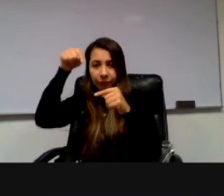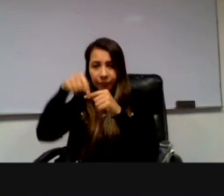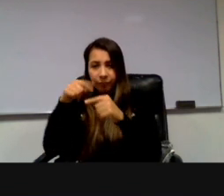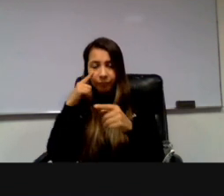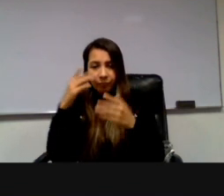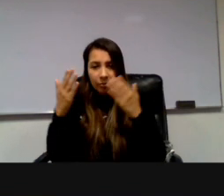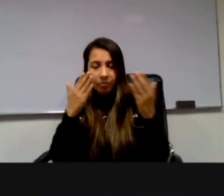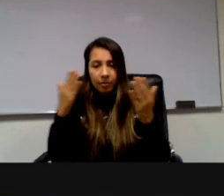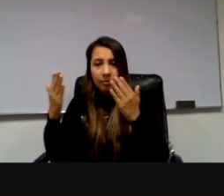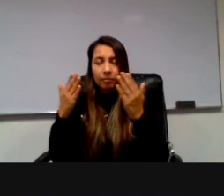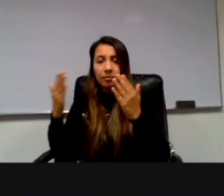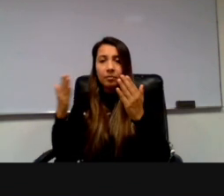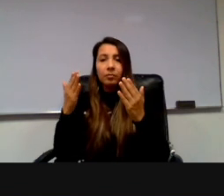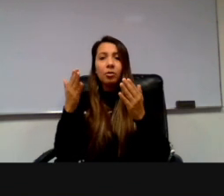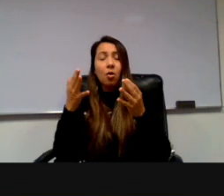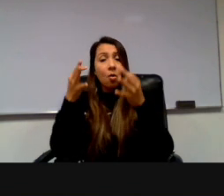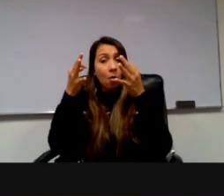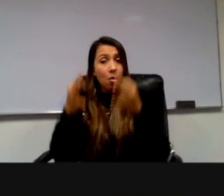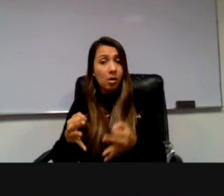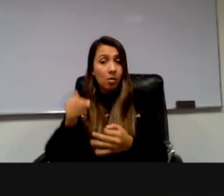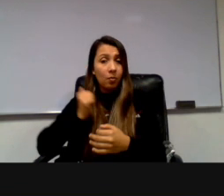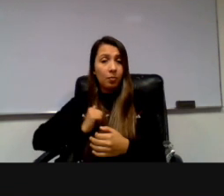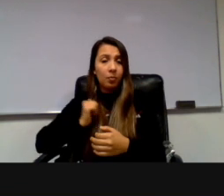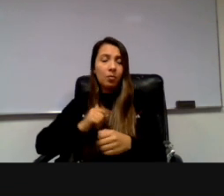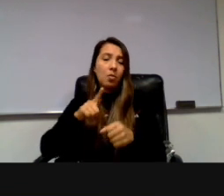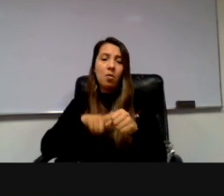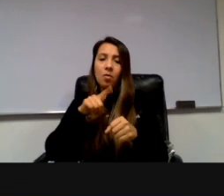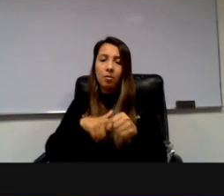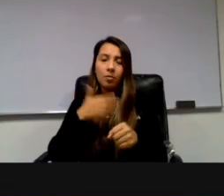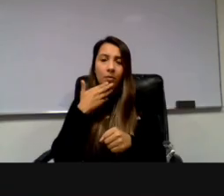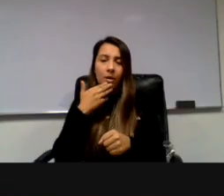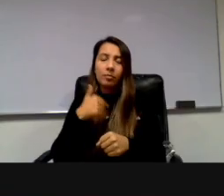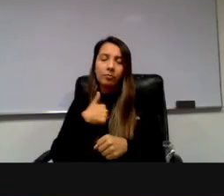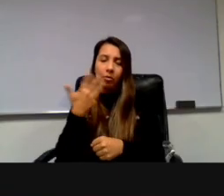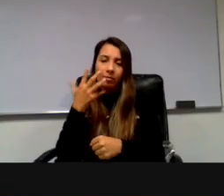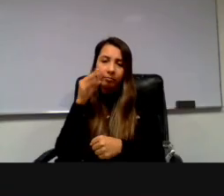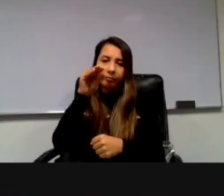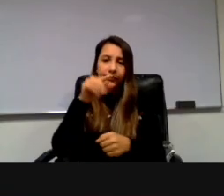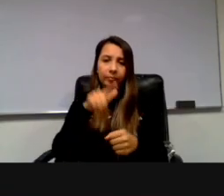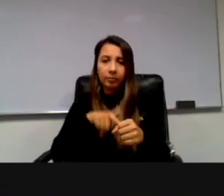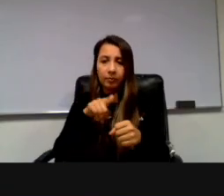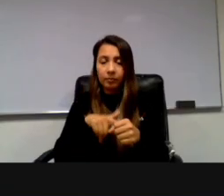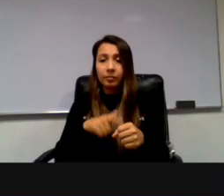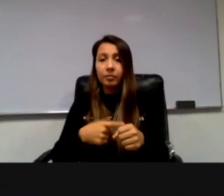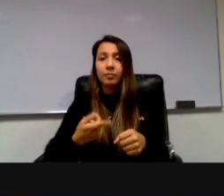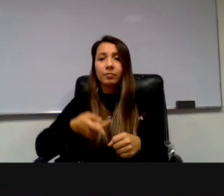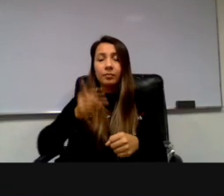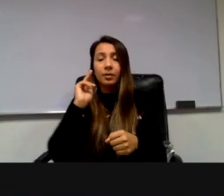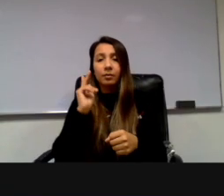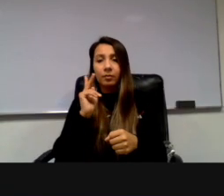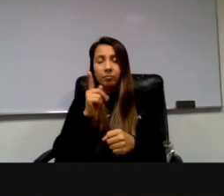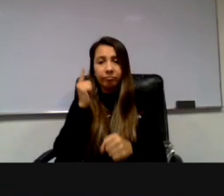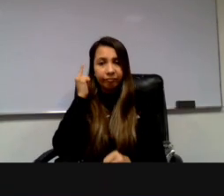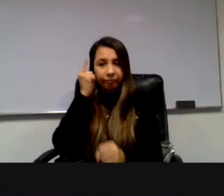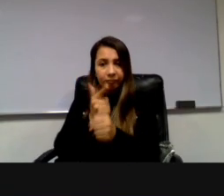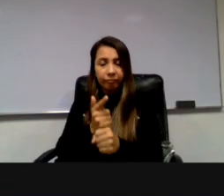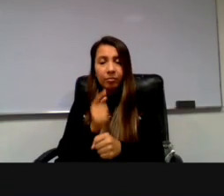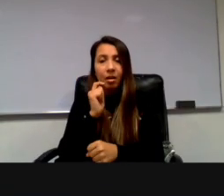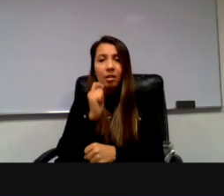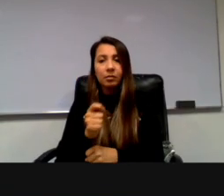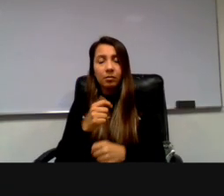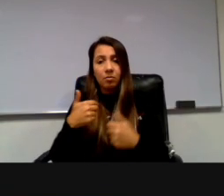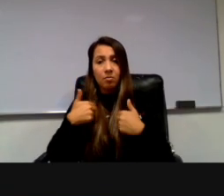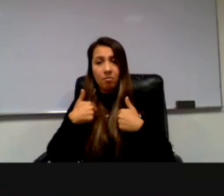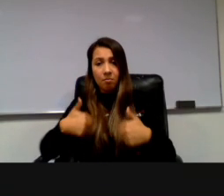artículo original, pues no tiene colores, los colores se los puse yo, pero el descubrimiento que hicieron fue que los